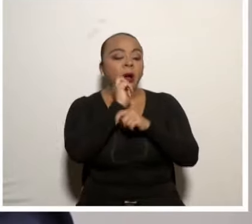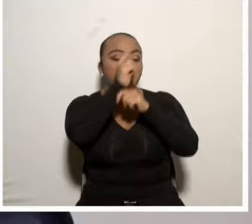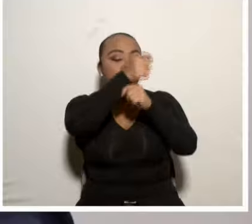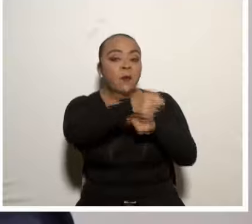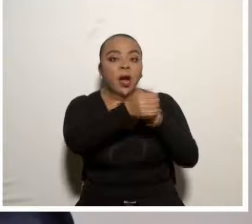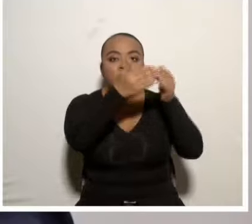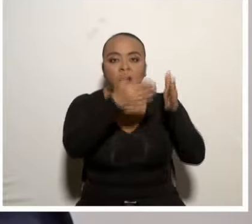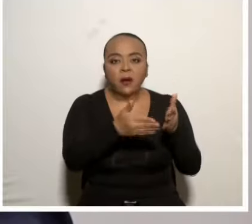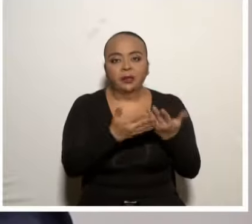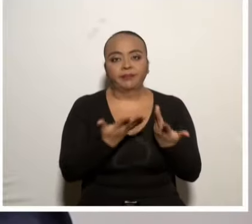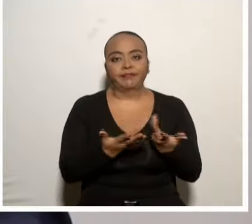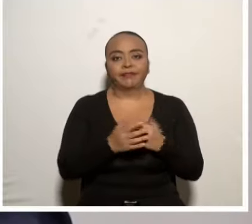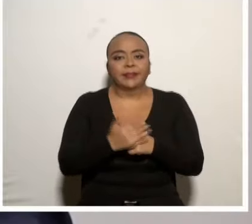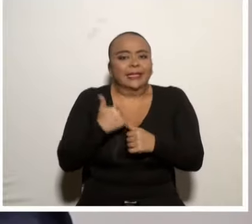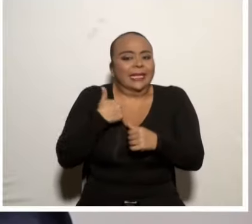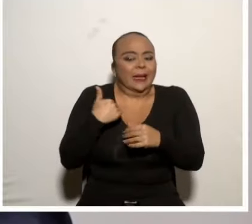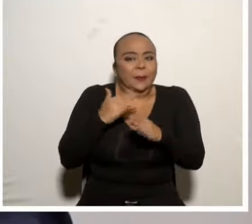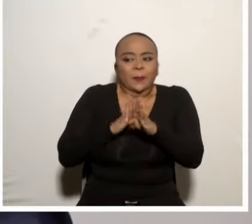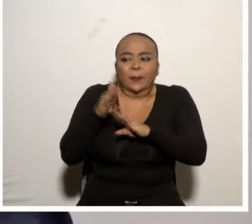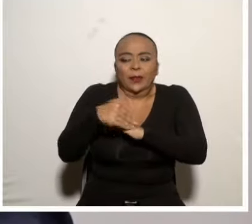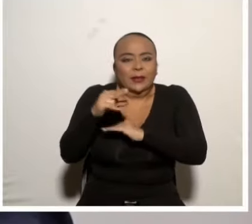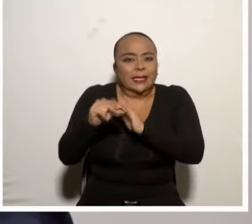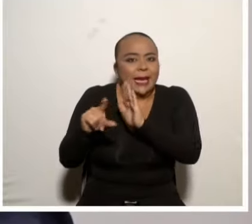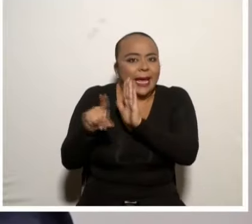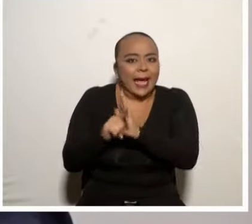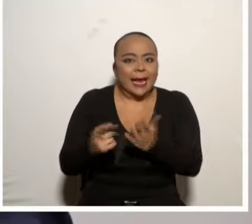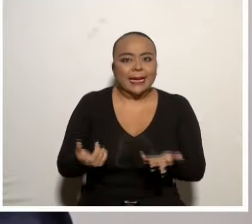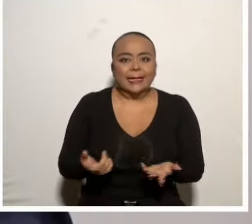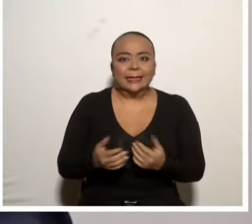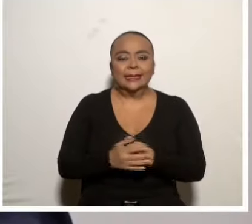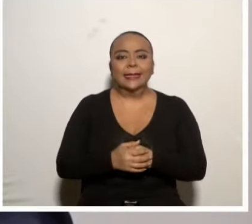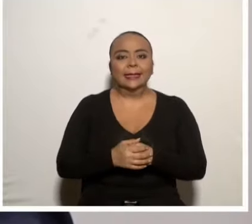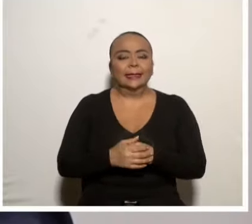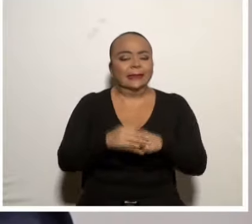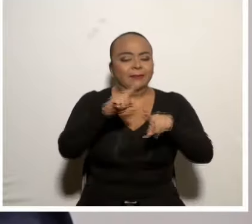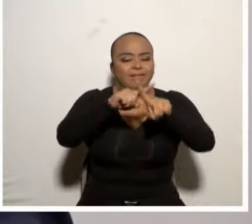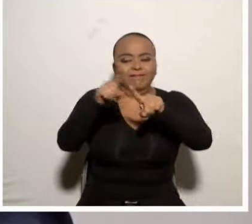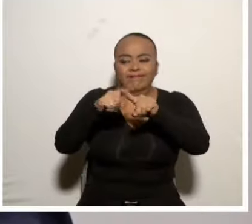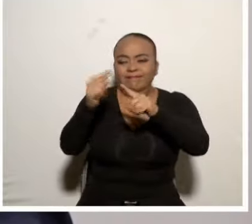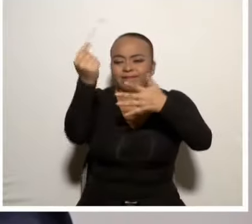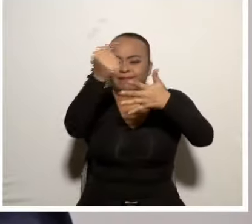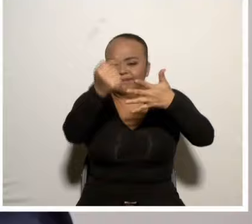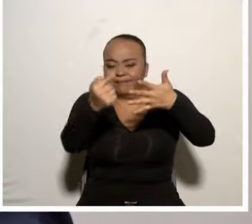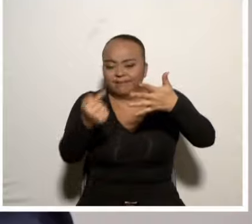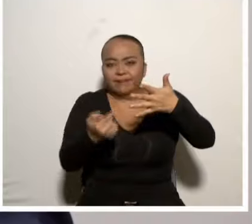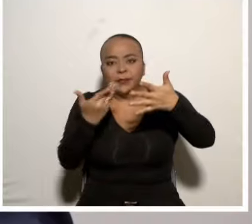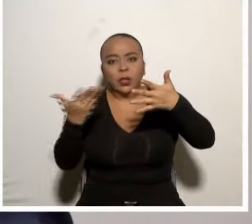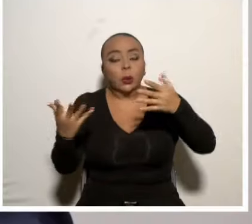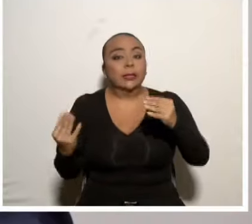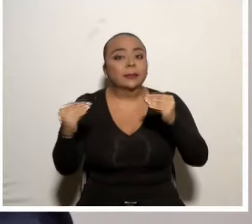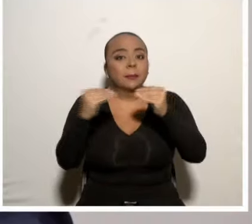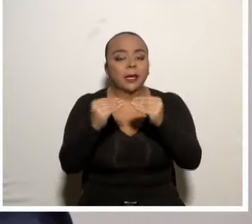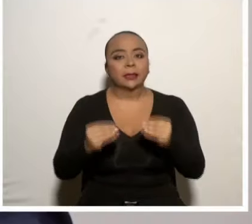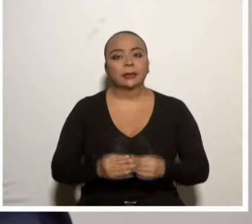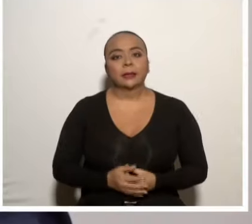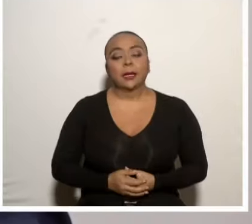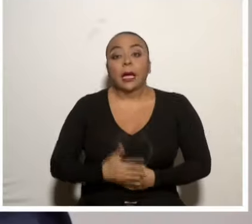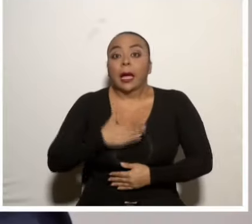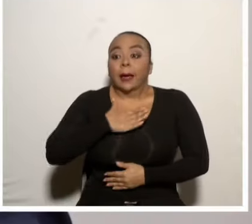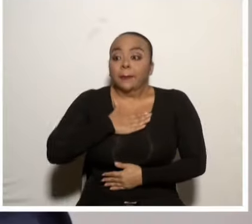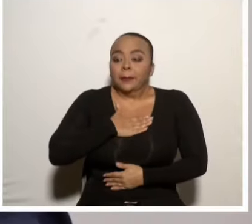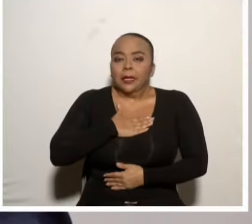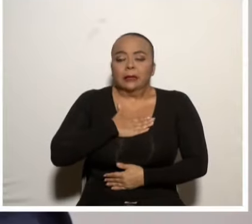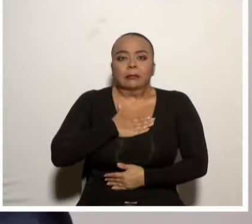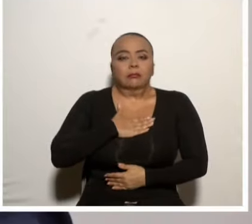pescadores, aeropuertos ilegales y una serie de cosas más que a mí me causan